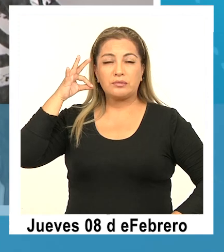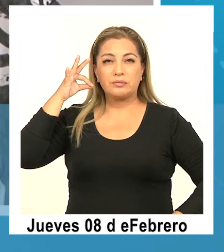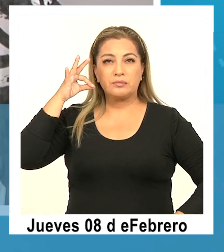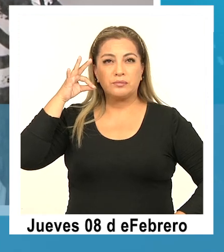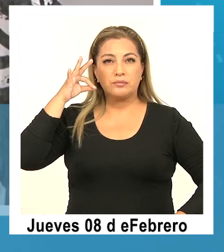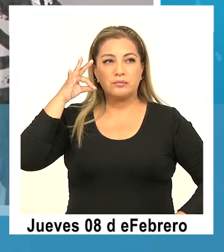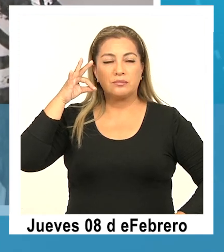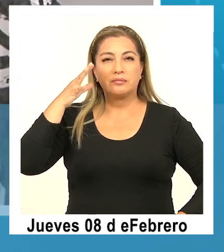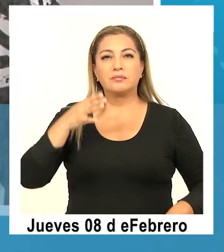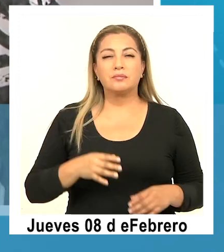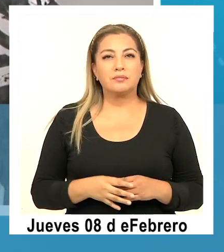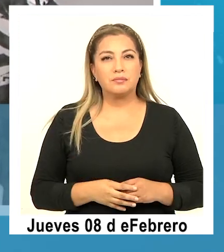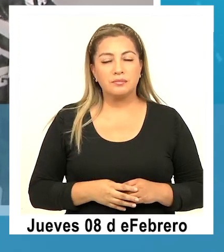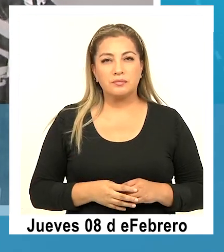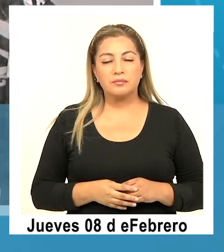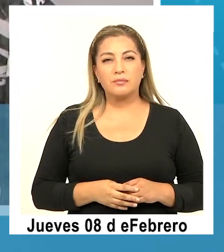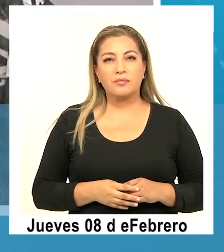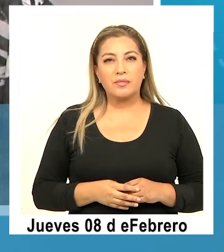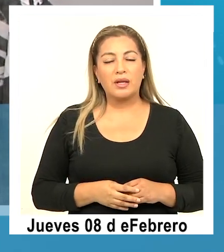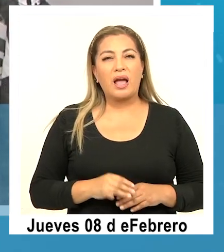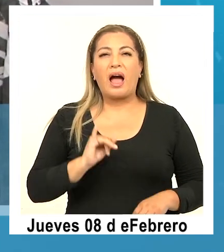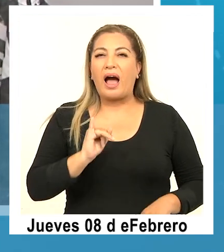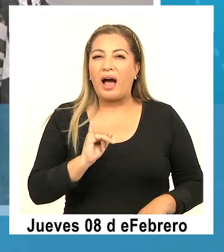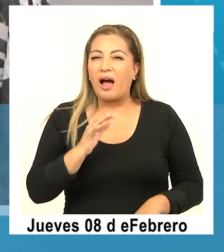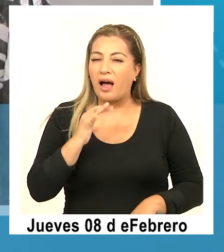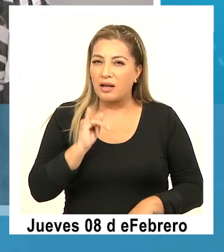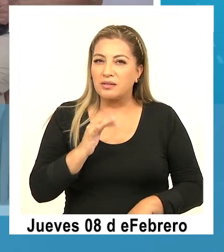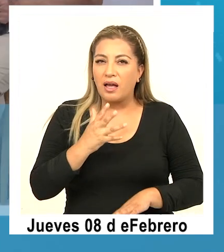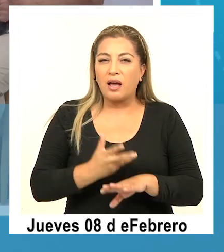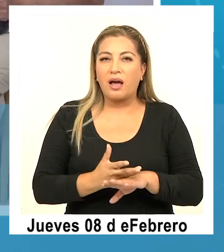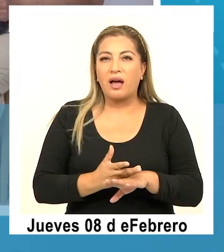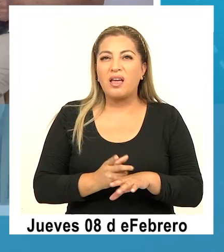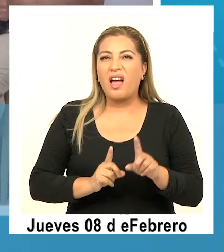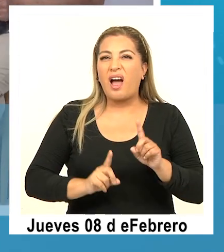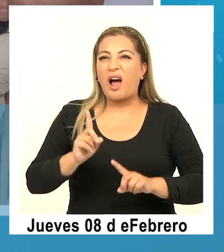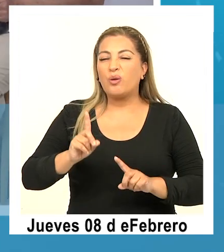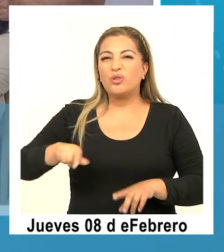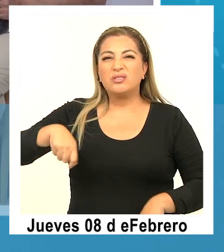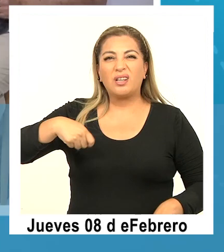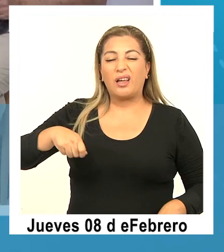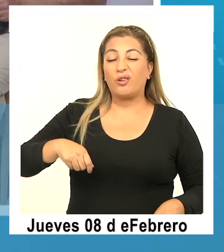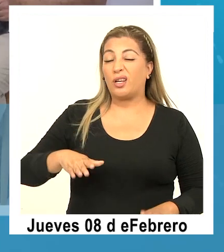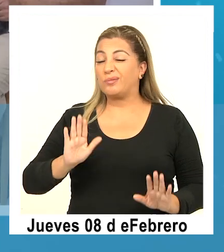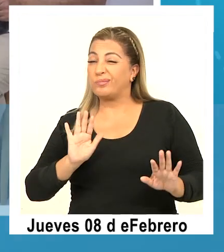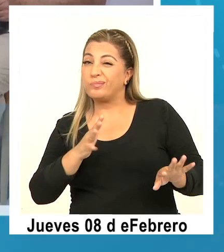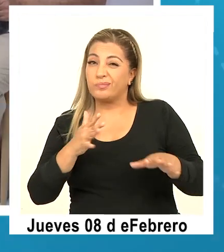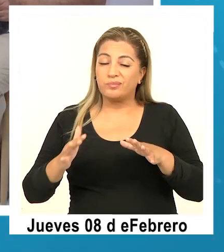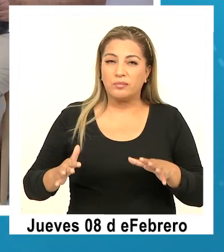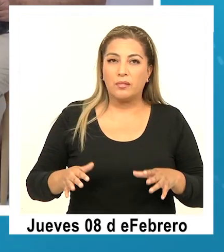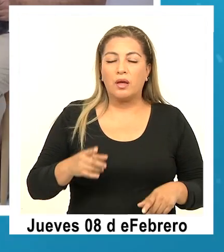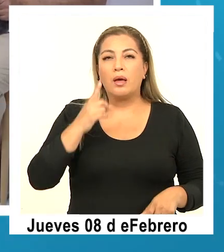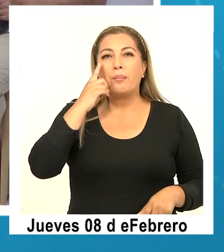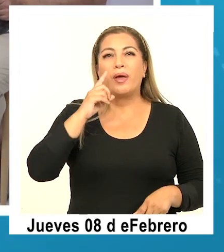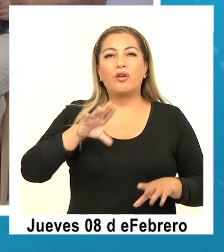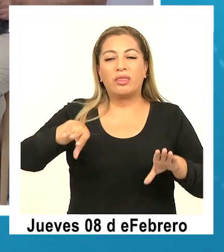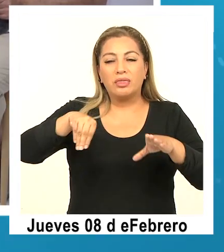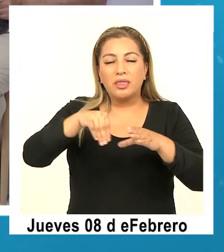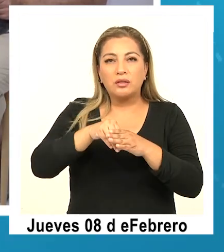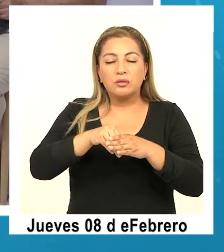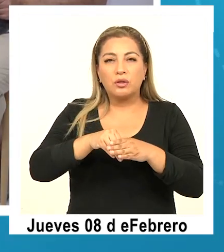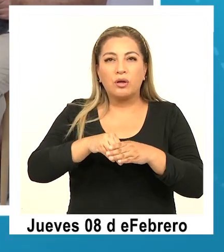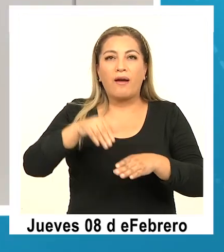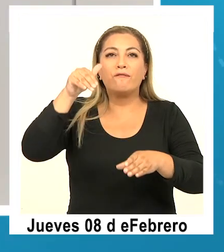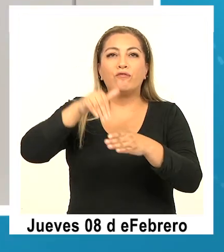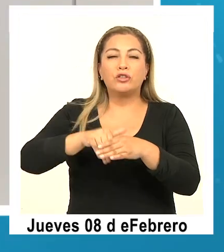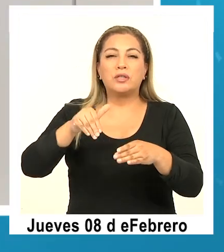tiene un par de lunares ahí, ¿no? No, pero fíjese que Fidel Espinosa, Juan Luis Castro. Pero en la discusión parlamentaria y en la